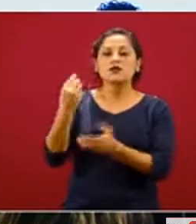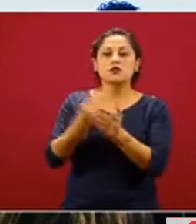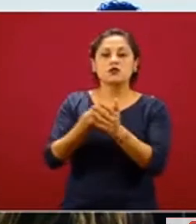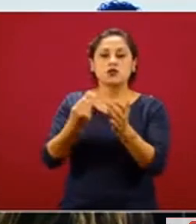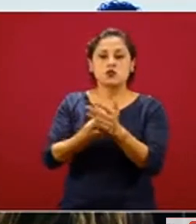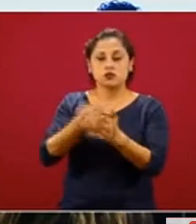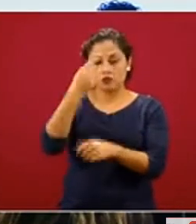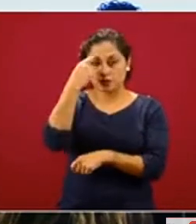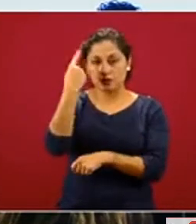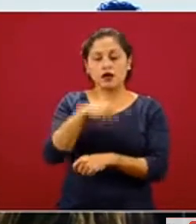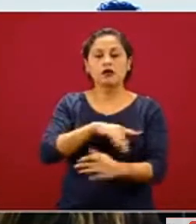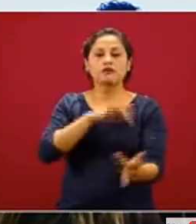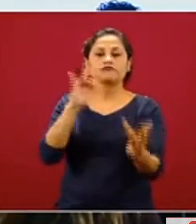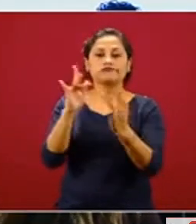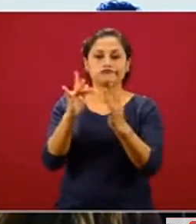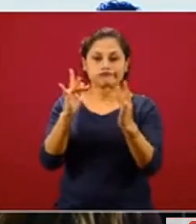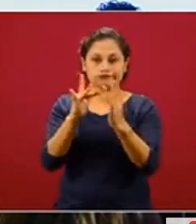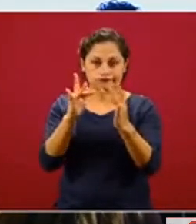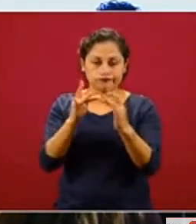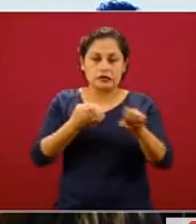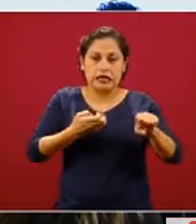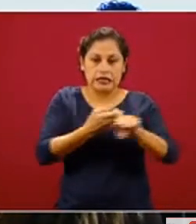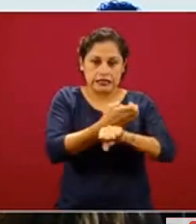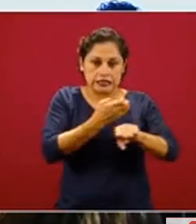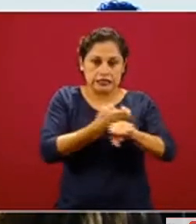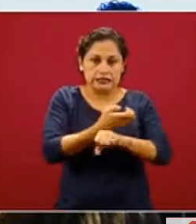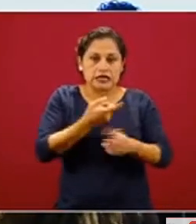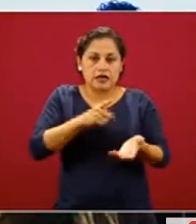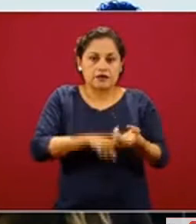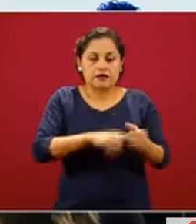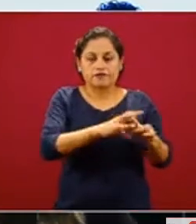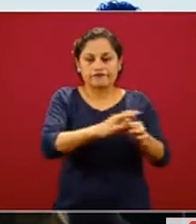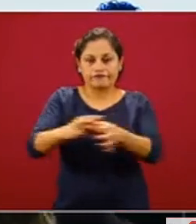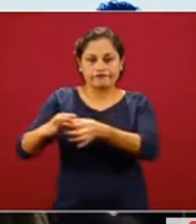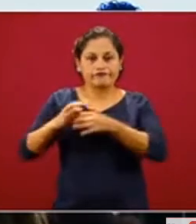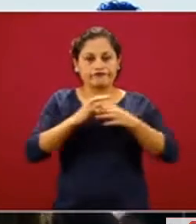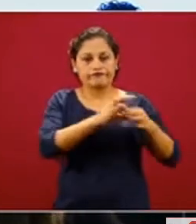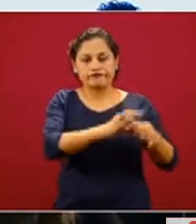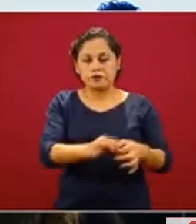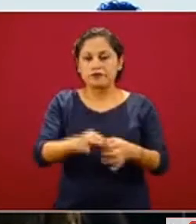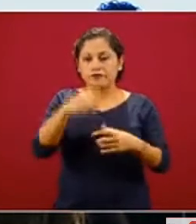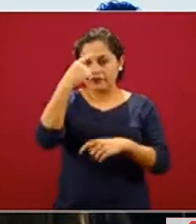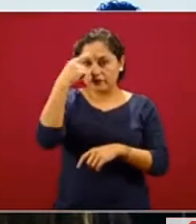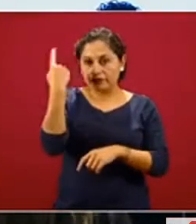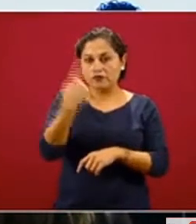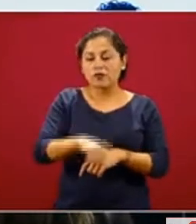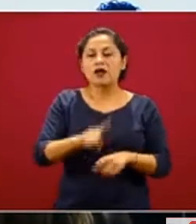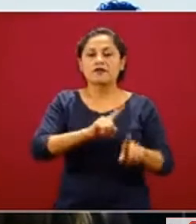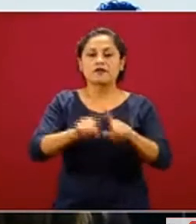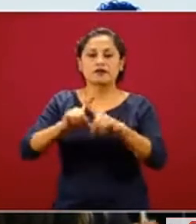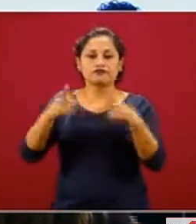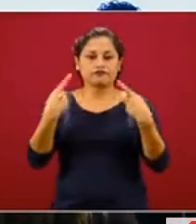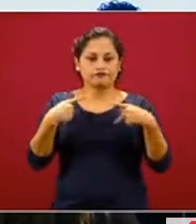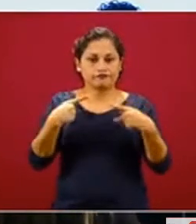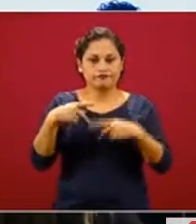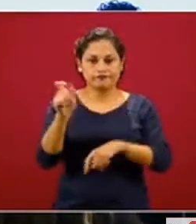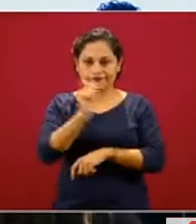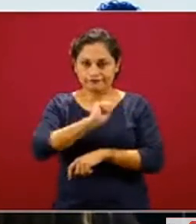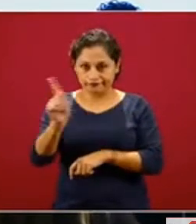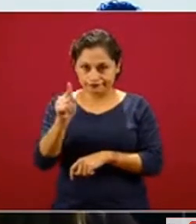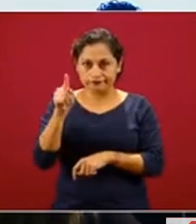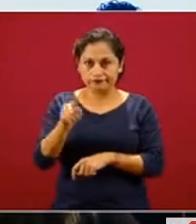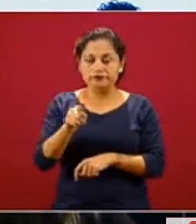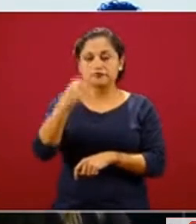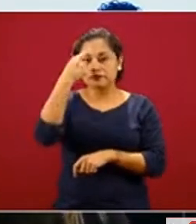red estatal de colaboradores clínicos para poder escalar una parte de capacitación que llegue